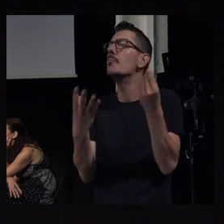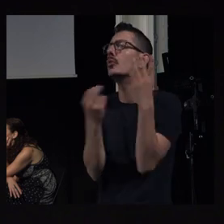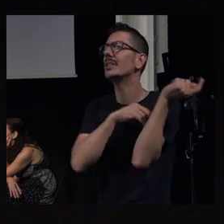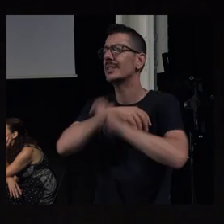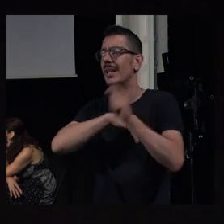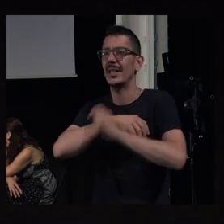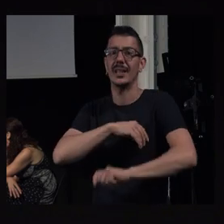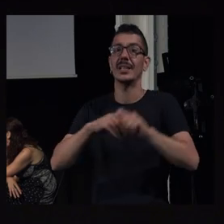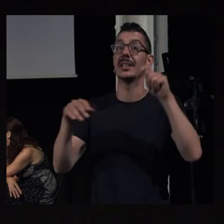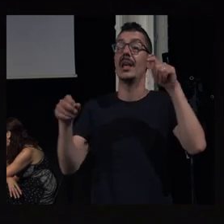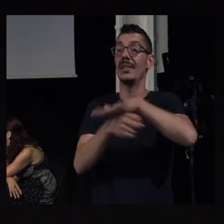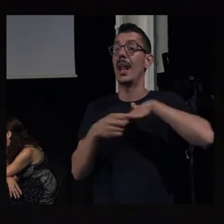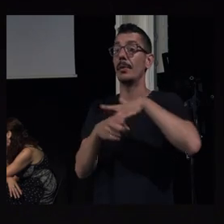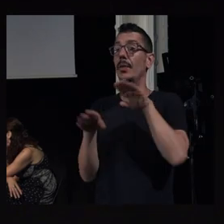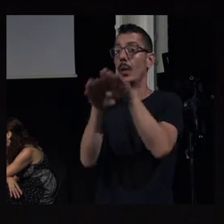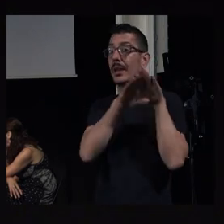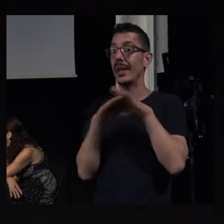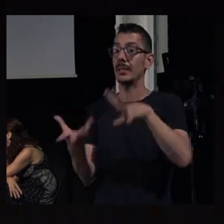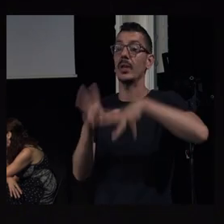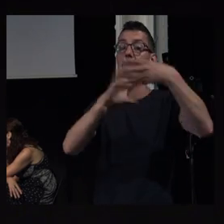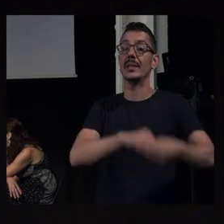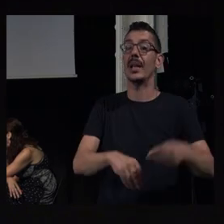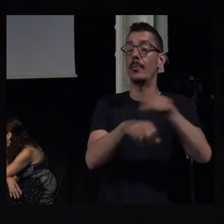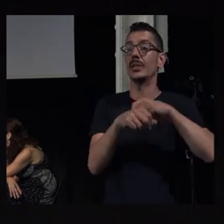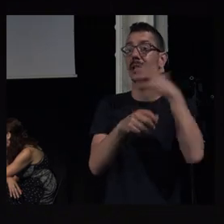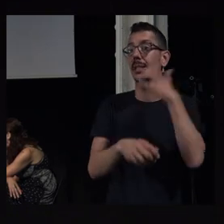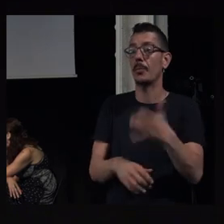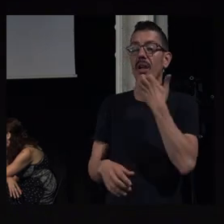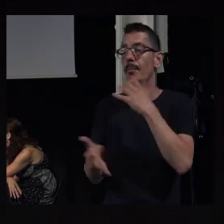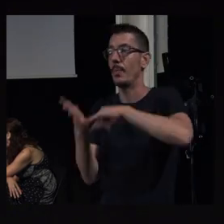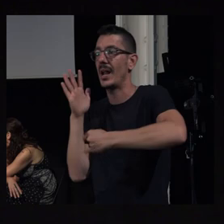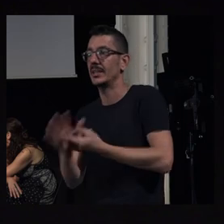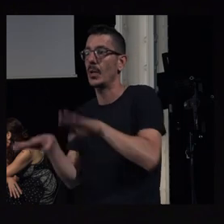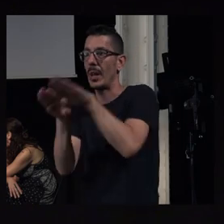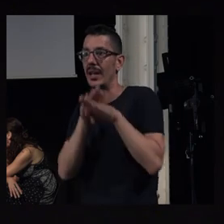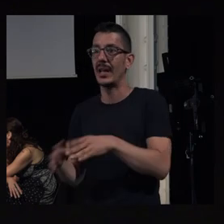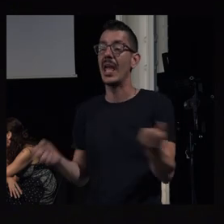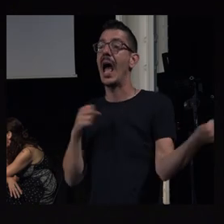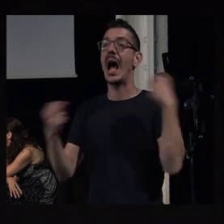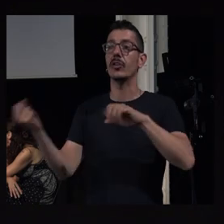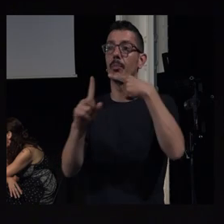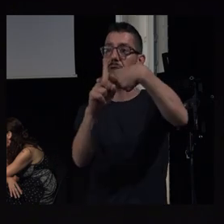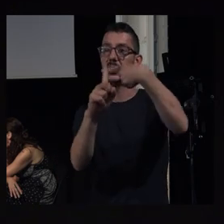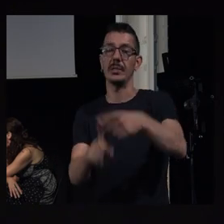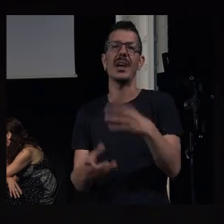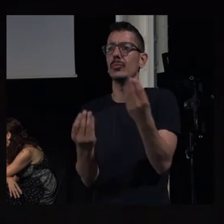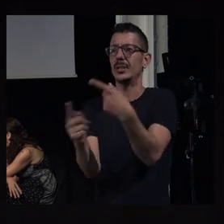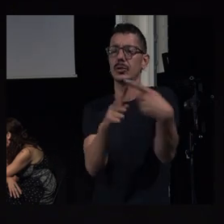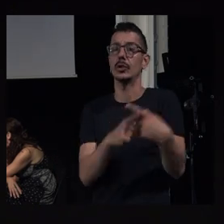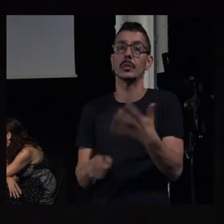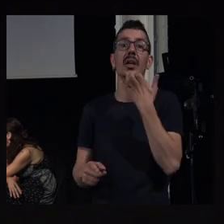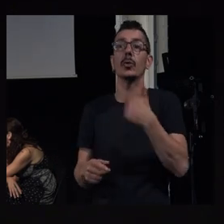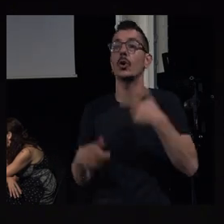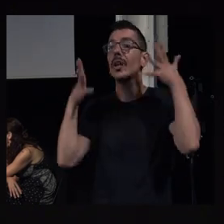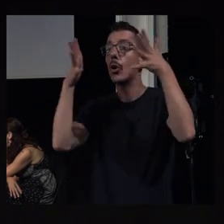Hay muchas estrategias desde igualdad que se pueden implementar en políticas queer. Hay planes de igualdad, hay acción positiva, hay un montón de cosas. Yo, por ejemplo,